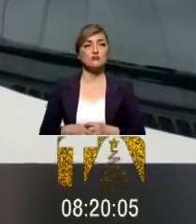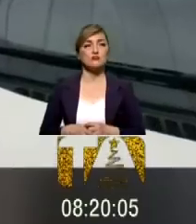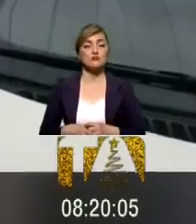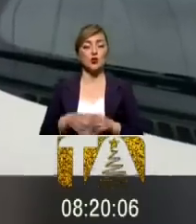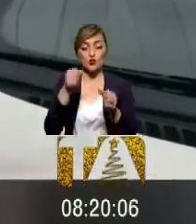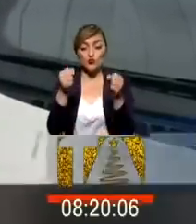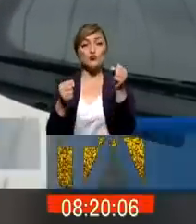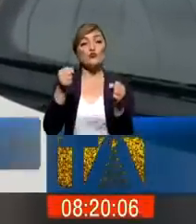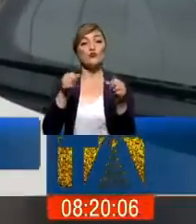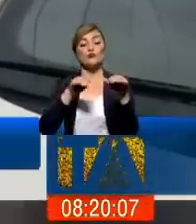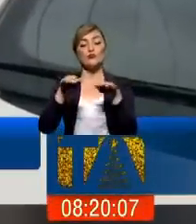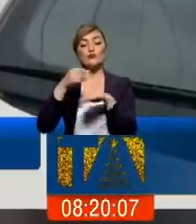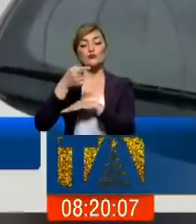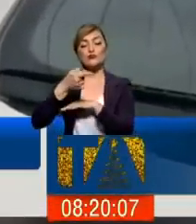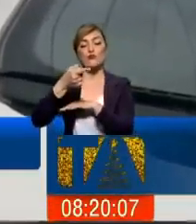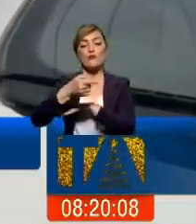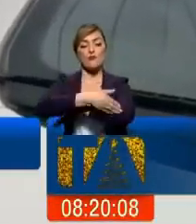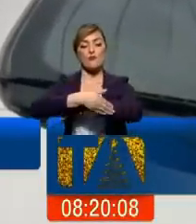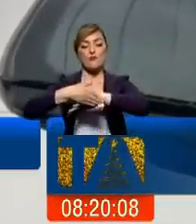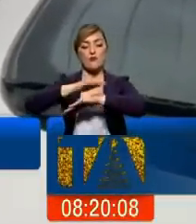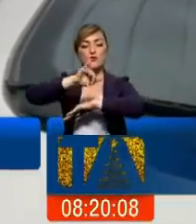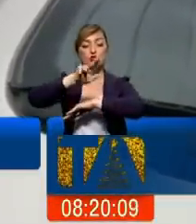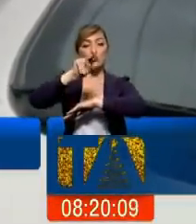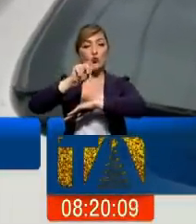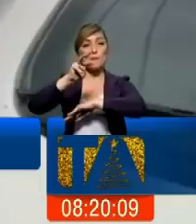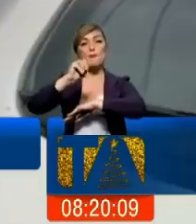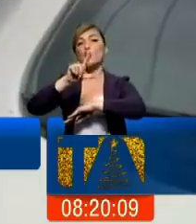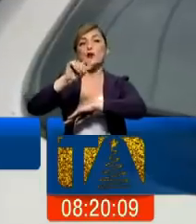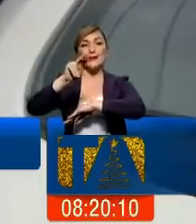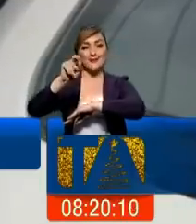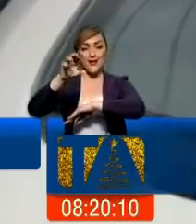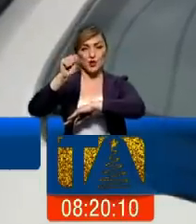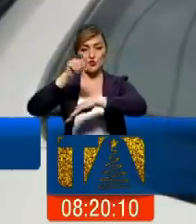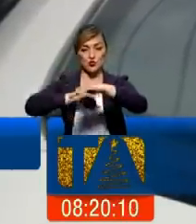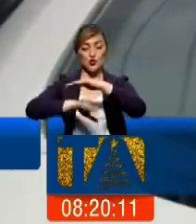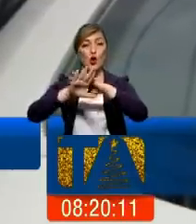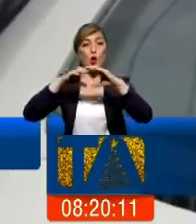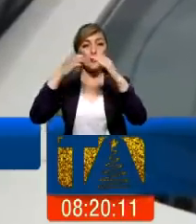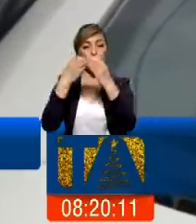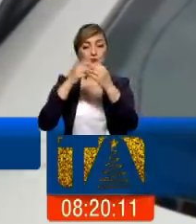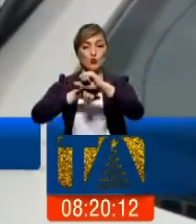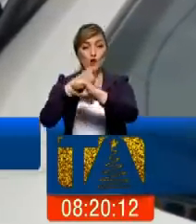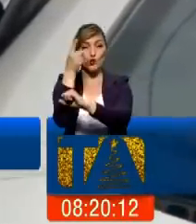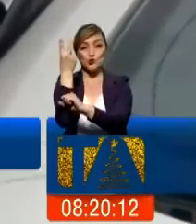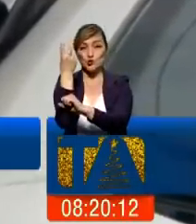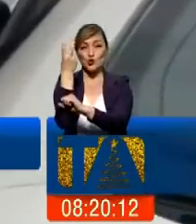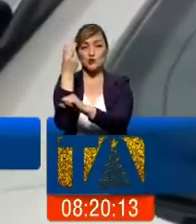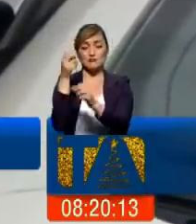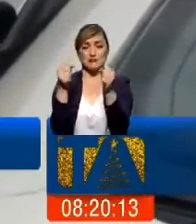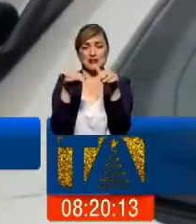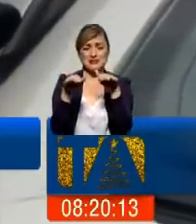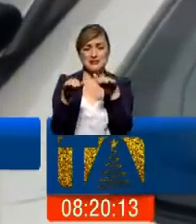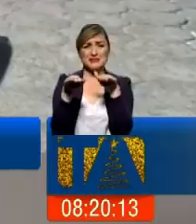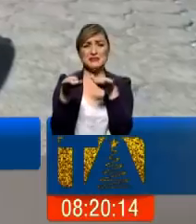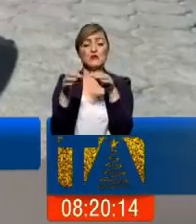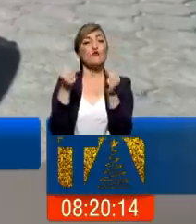Los conductores que transitan a diario por la calle Juan Molineros al ingreso al Comité del Pueblo aseguran que a mediodía existe gran congestión vehicular